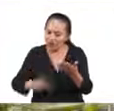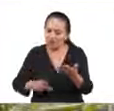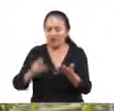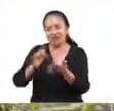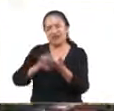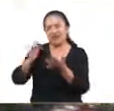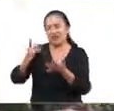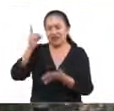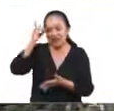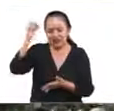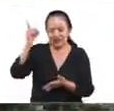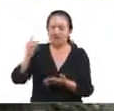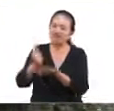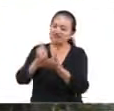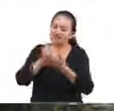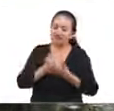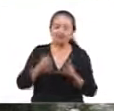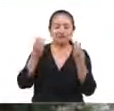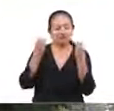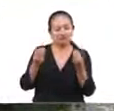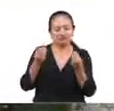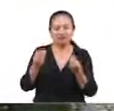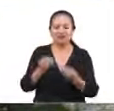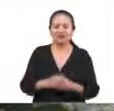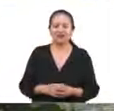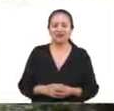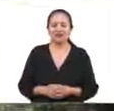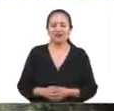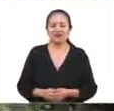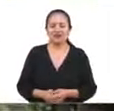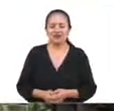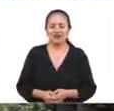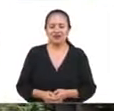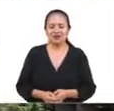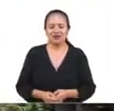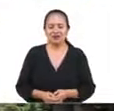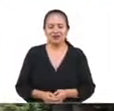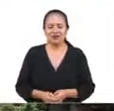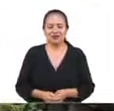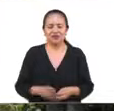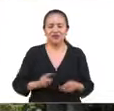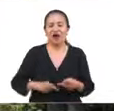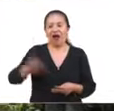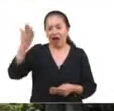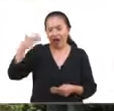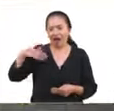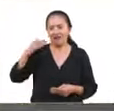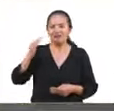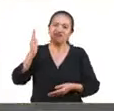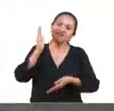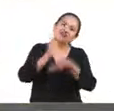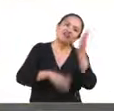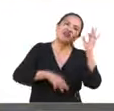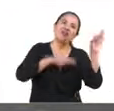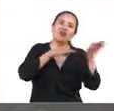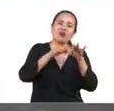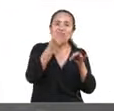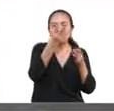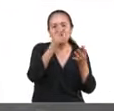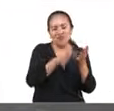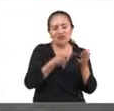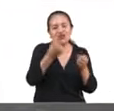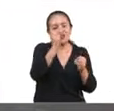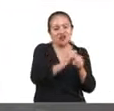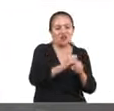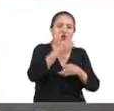Dios, nos ha servido en muchas formas. Antes uno tenía que salir a trabajar 3 veces a la semana y a